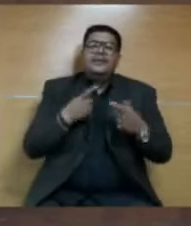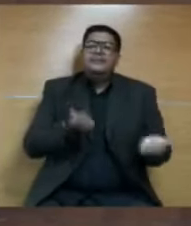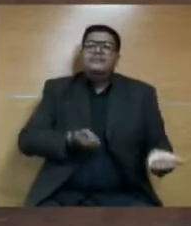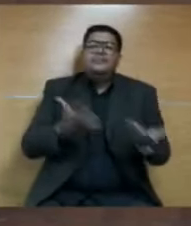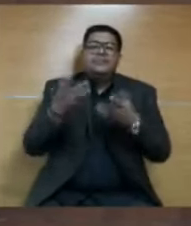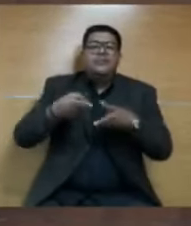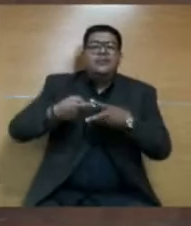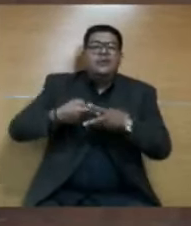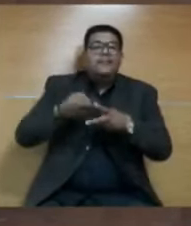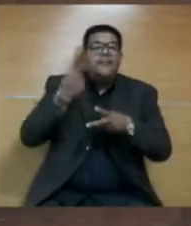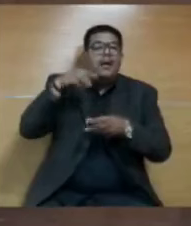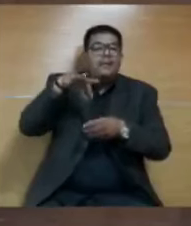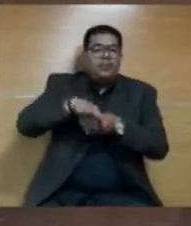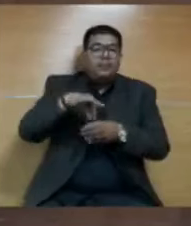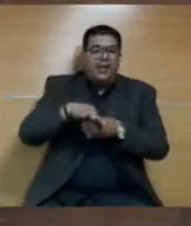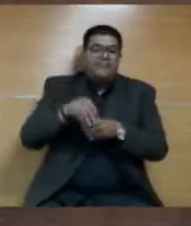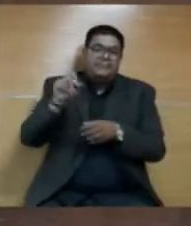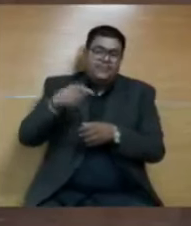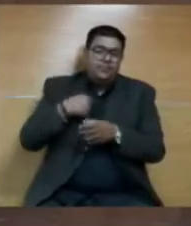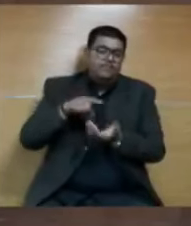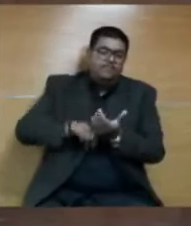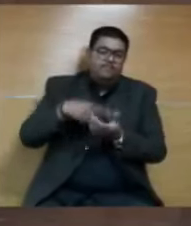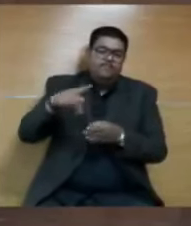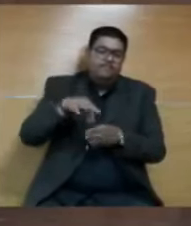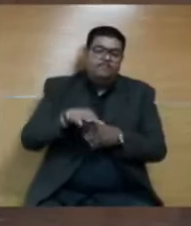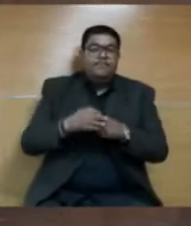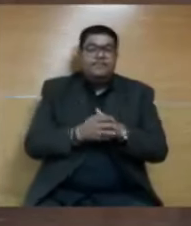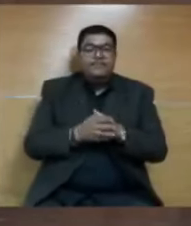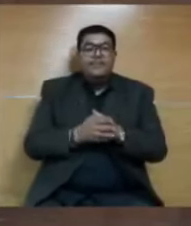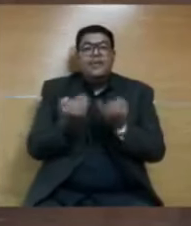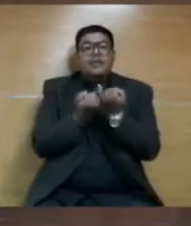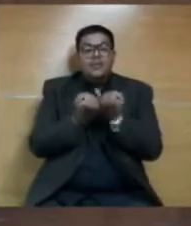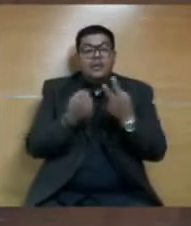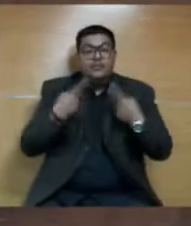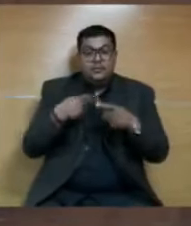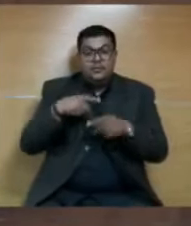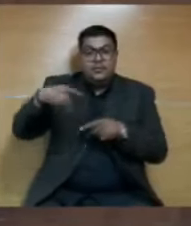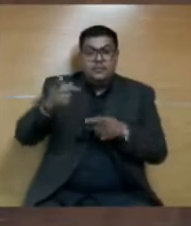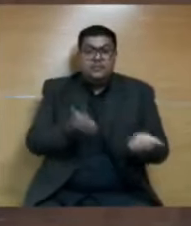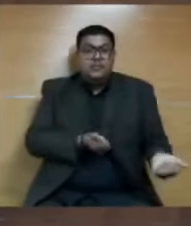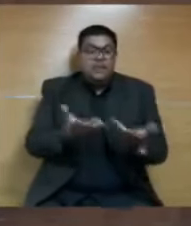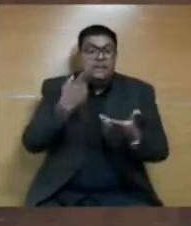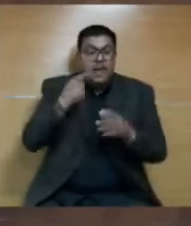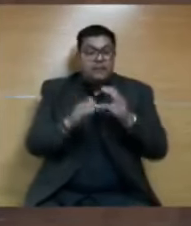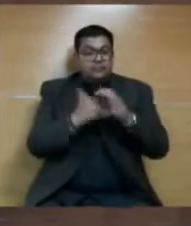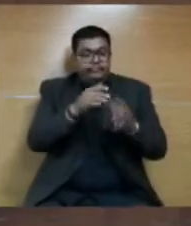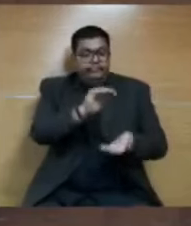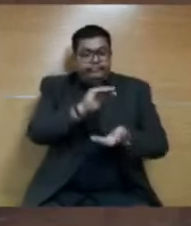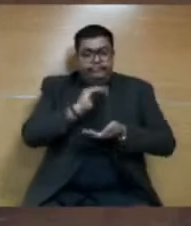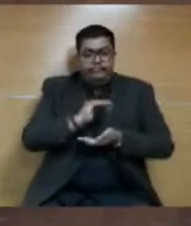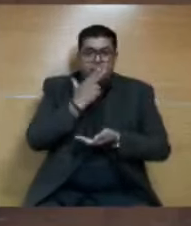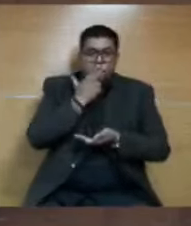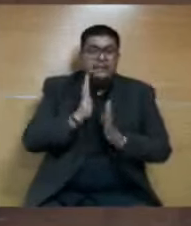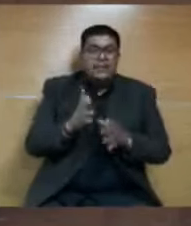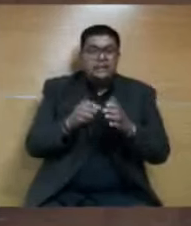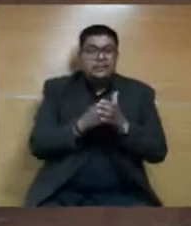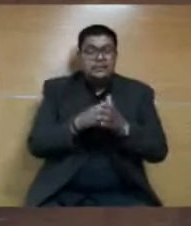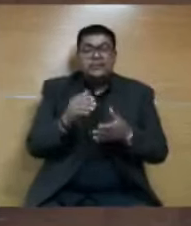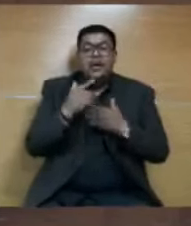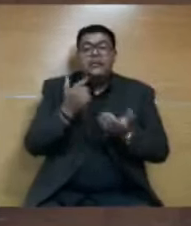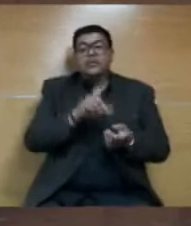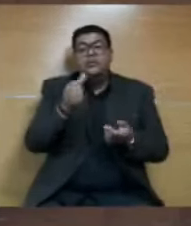de los paquetes electorales para las elecciones locales, pues centros de recepción y traslado itinerantes recibían el paquete de la casilla